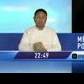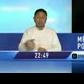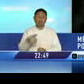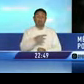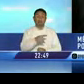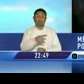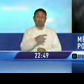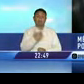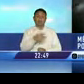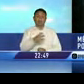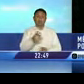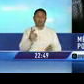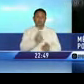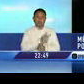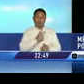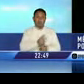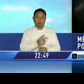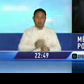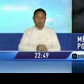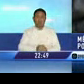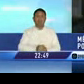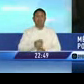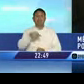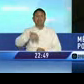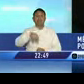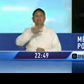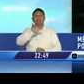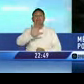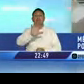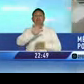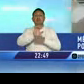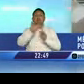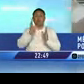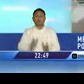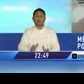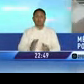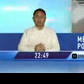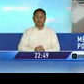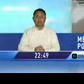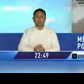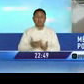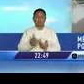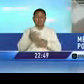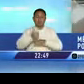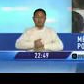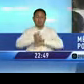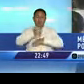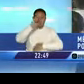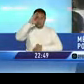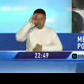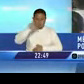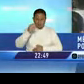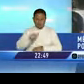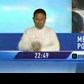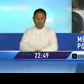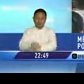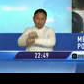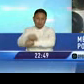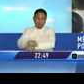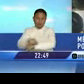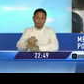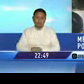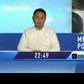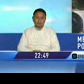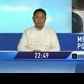como un espacio insalubre. Entre los migrantes viajaban 5 ecuatorianos, quienes fueron puestos a manos de la estación migratoria en Acayucan,